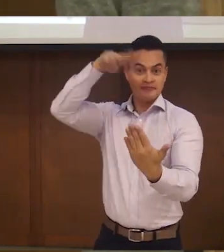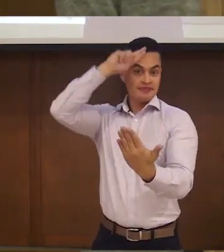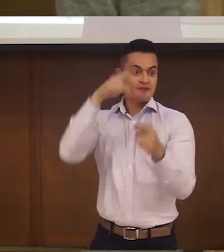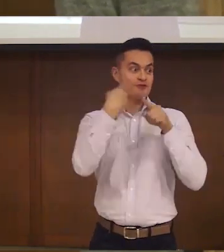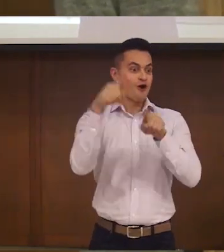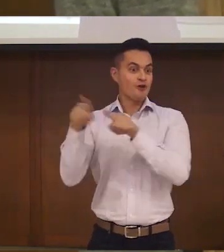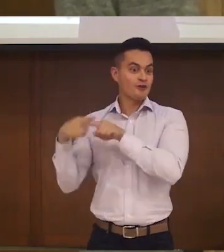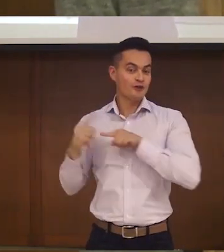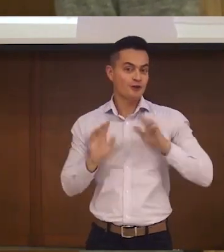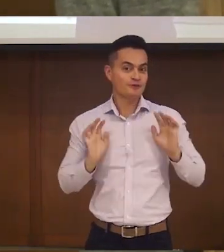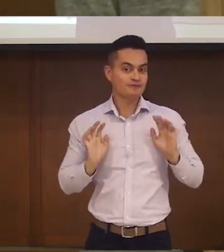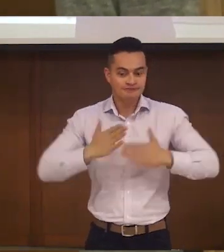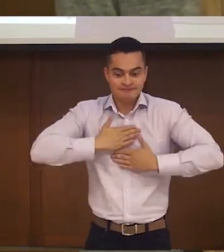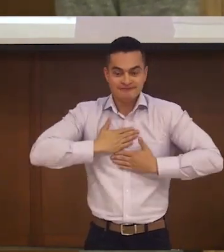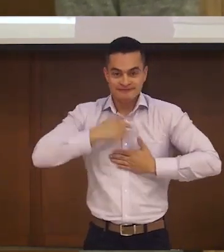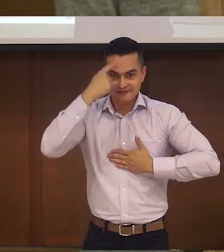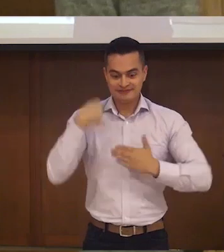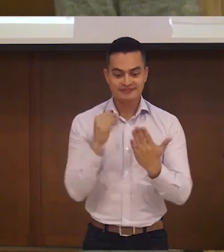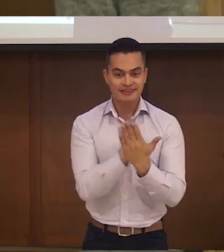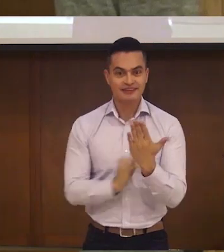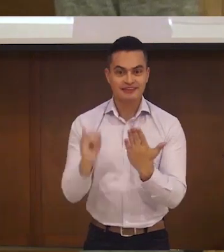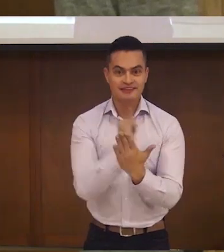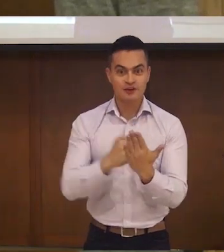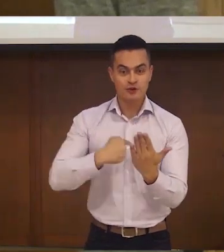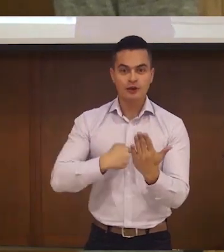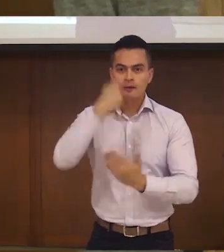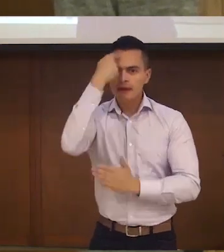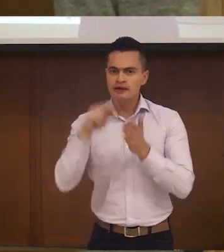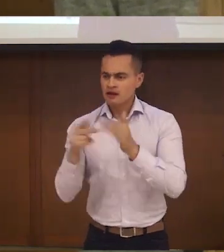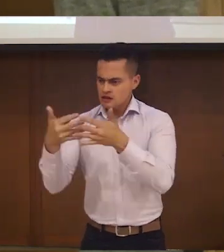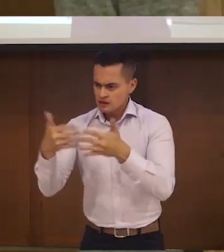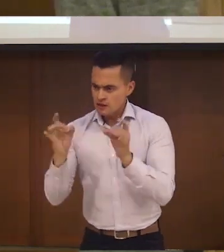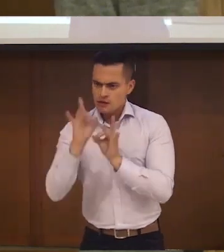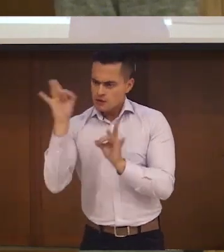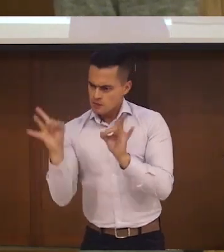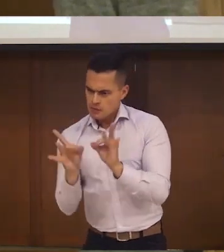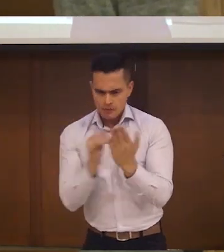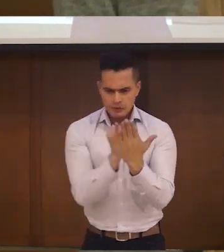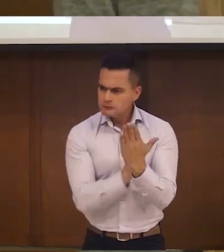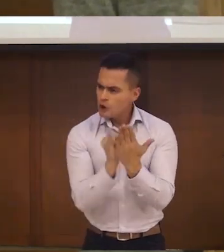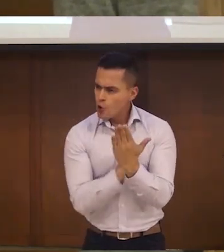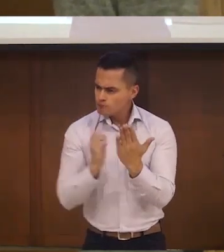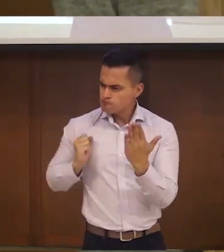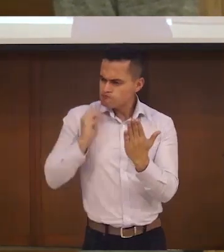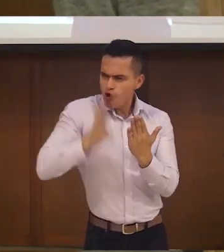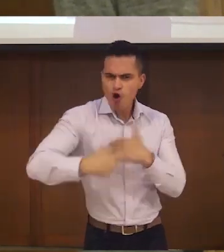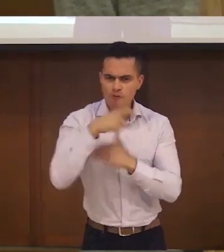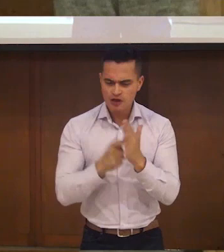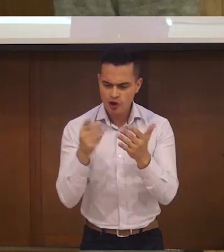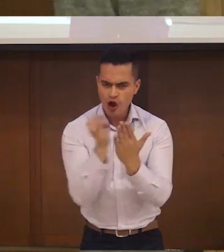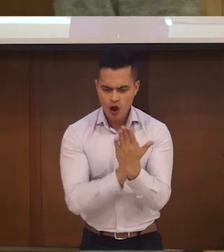yo pienso, para la ilustración, que nunca debo tratar de no hacer, a veces sí, pero bueno,